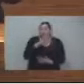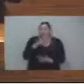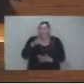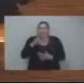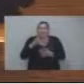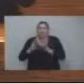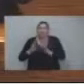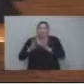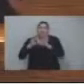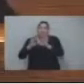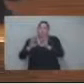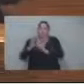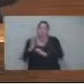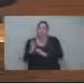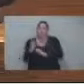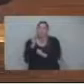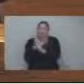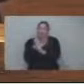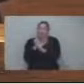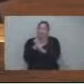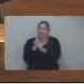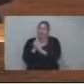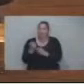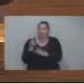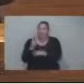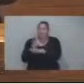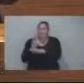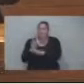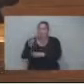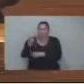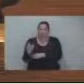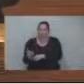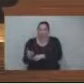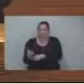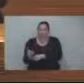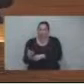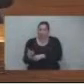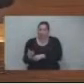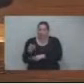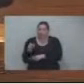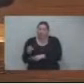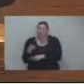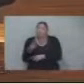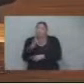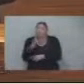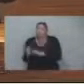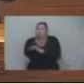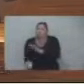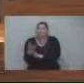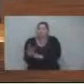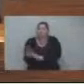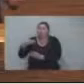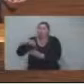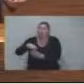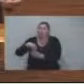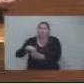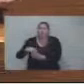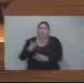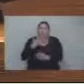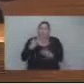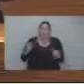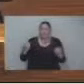la función, al trabajo del parlamentario? ¿Por qué existen? ¿Cómo se llaman y qué contenido tienen? Se trata de la inviolabilidad,